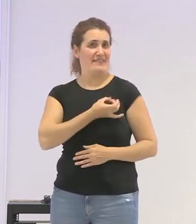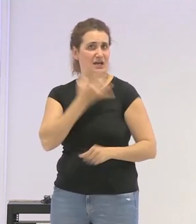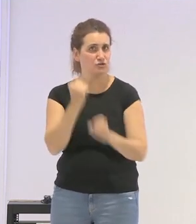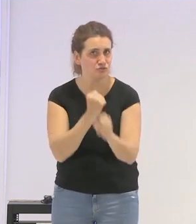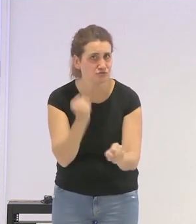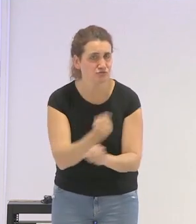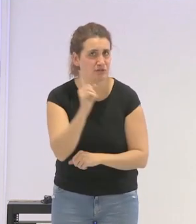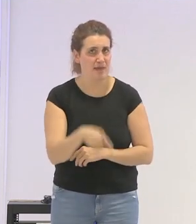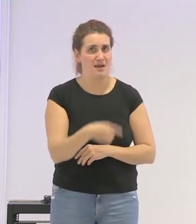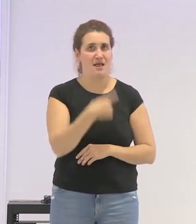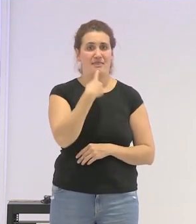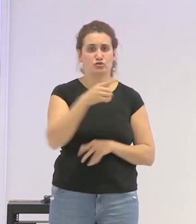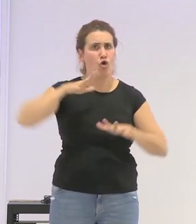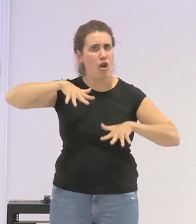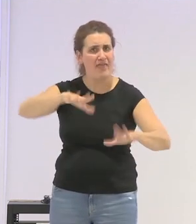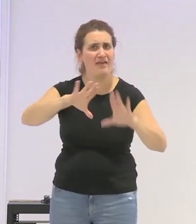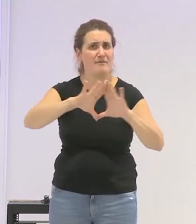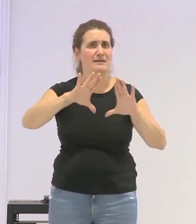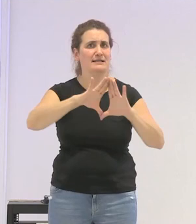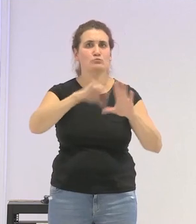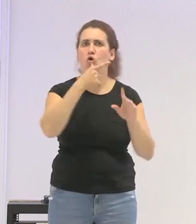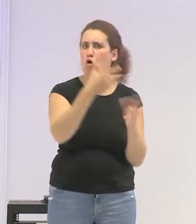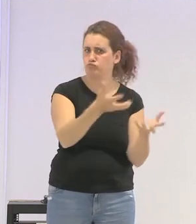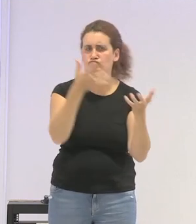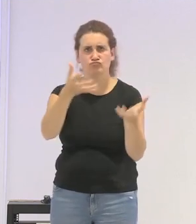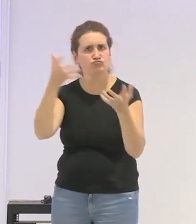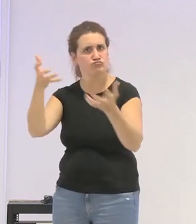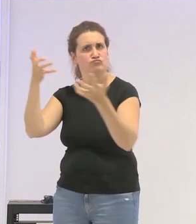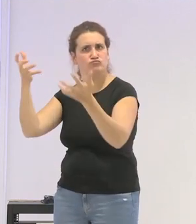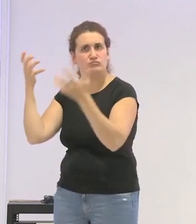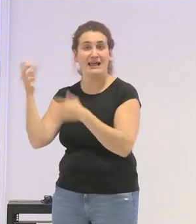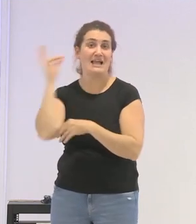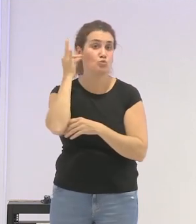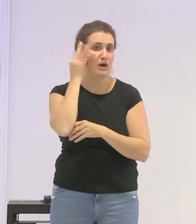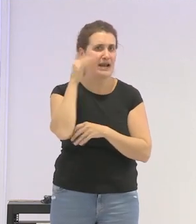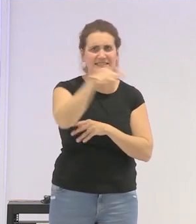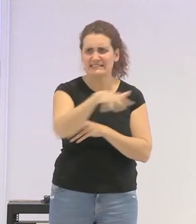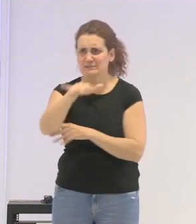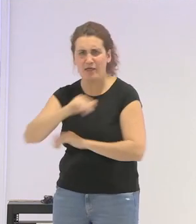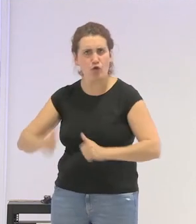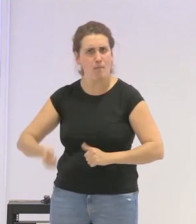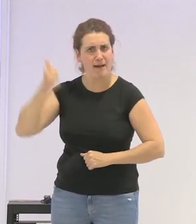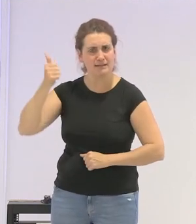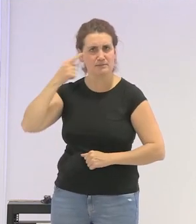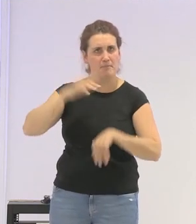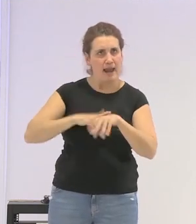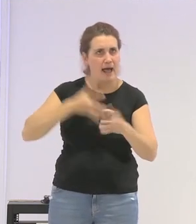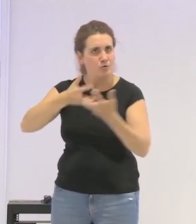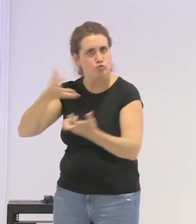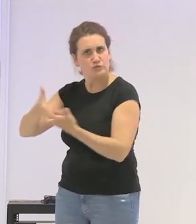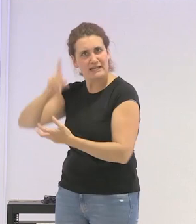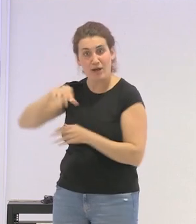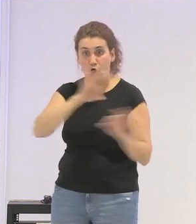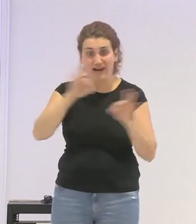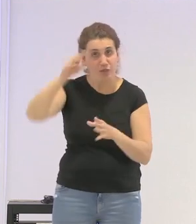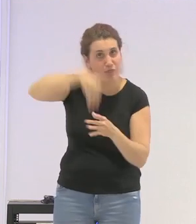que toda la oleada de feminismo ha conseguido, ¿no?, que ellas tengan más espacio para pelear eso dentro de sus organizaciones. Yo creo